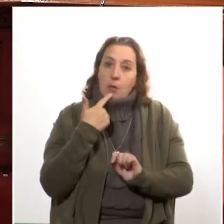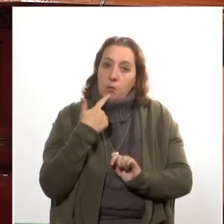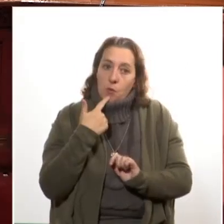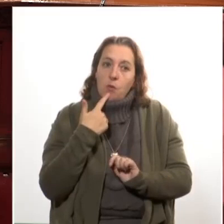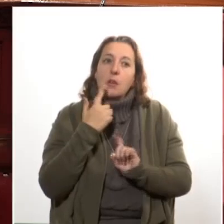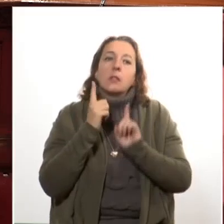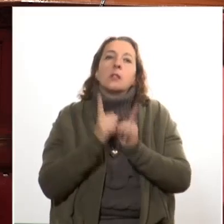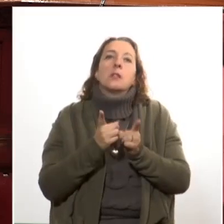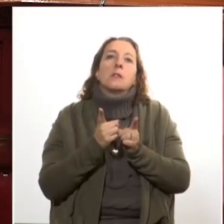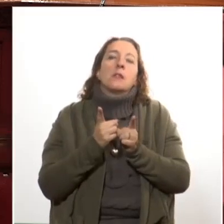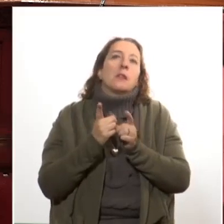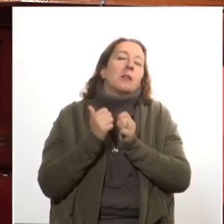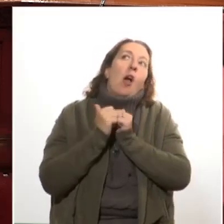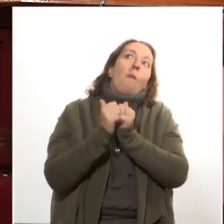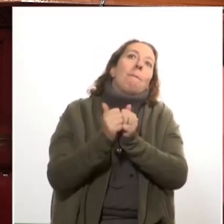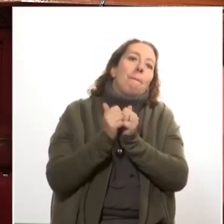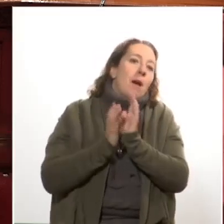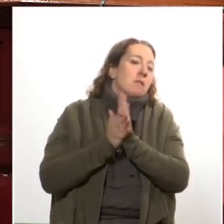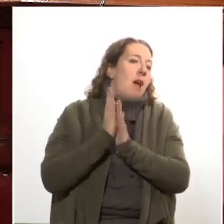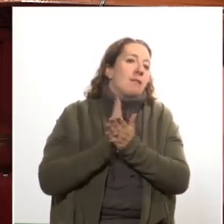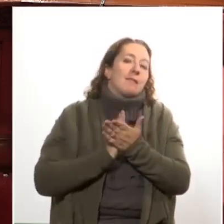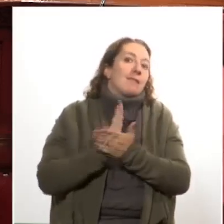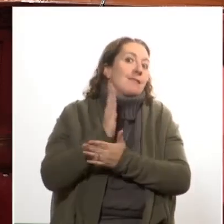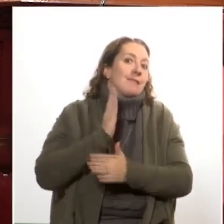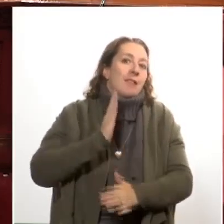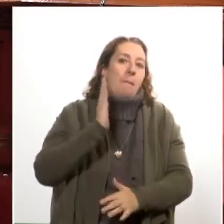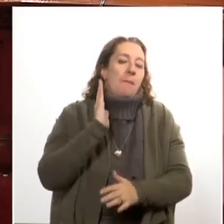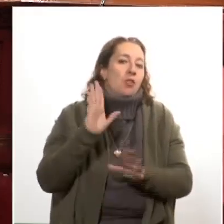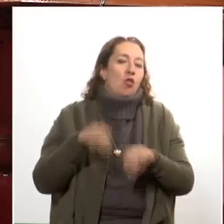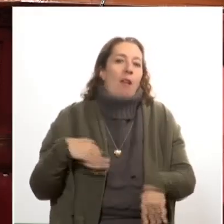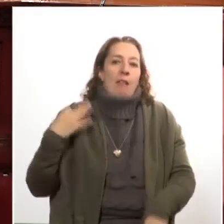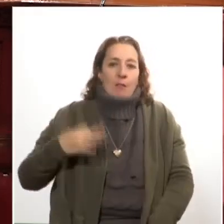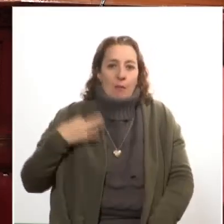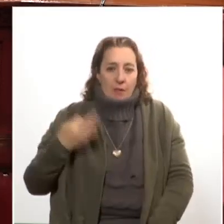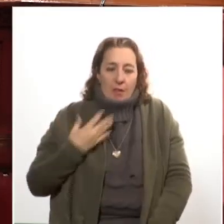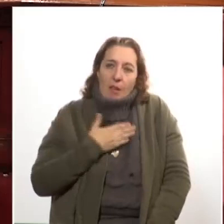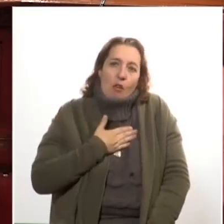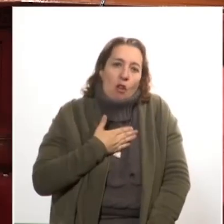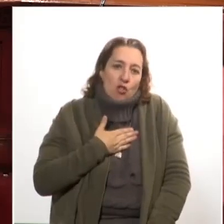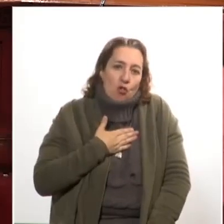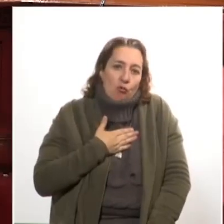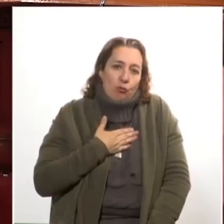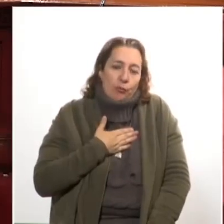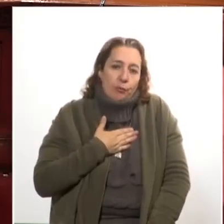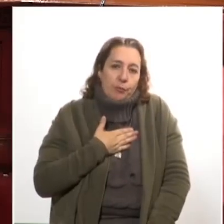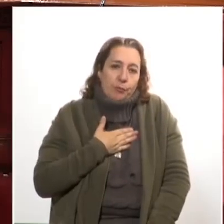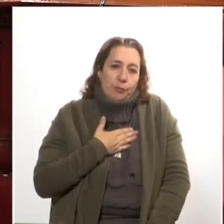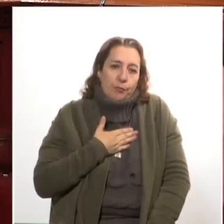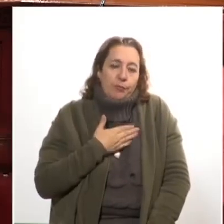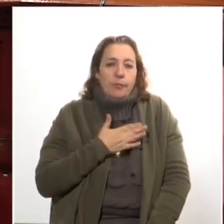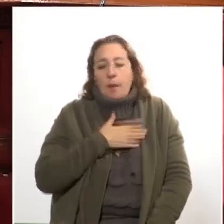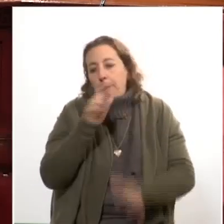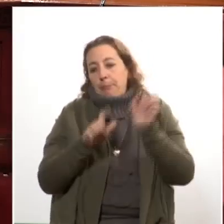de acompañarlas eternamente en lo más íntimo de su vida, en lo más reservado de sus corazones, seres